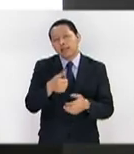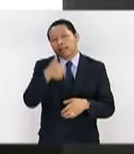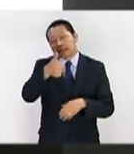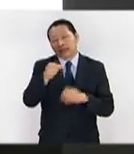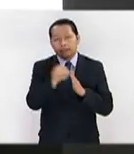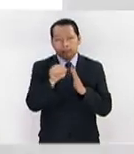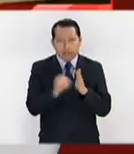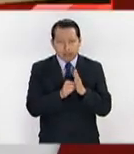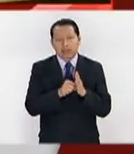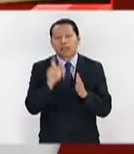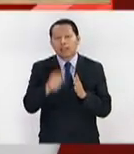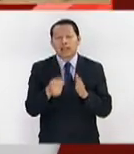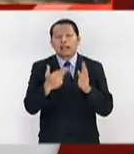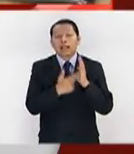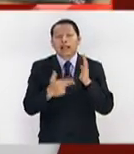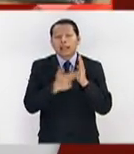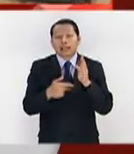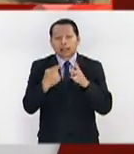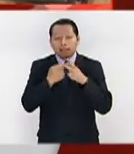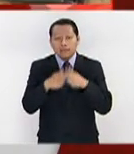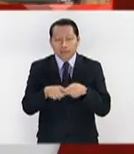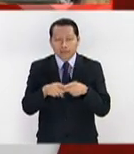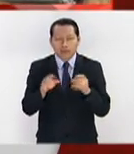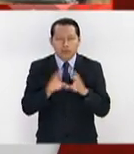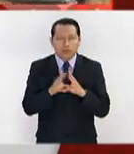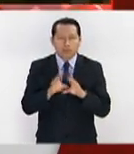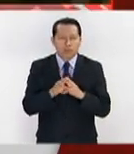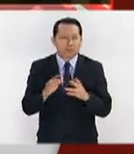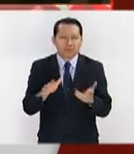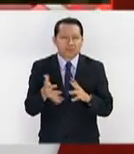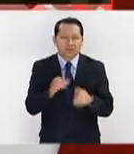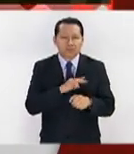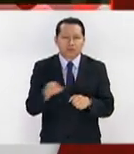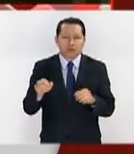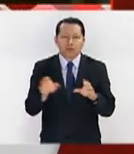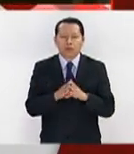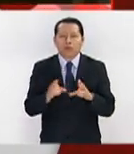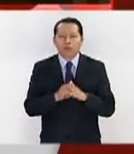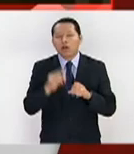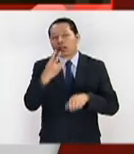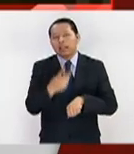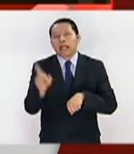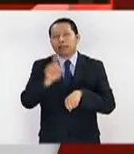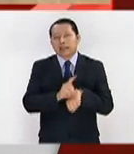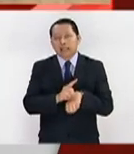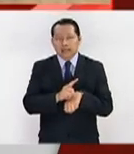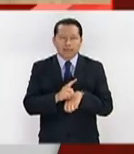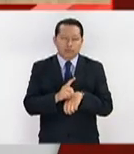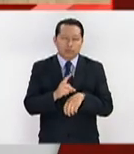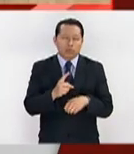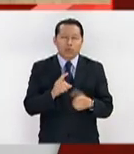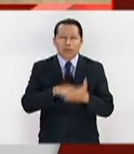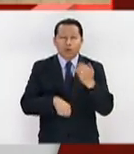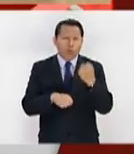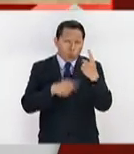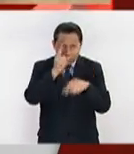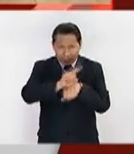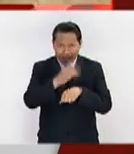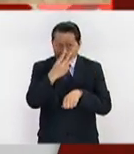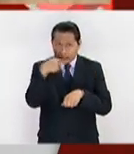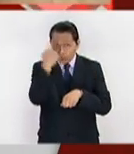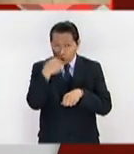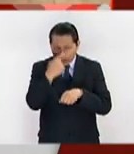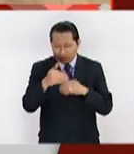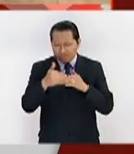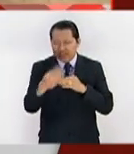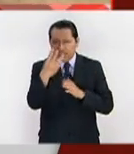semestres, mientras que los talleres de iniciación generalmente son 3 días, 3 horas por día durante 3 meses, que